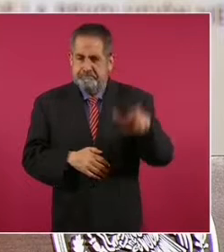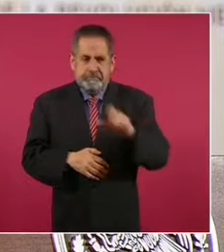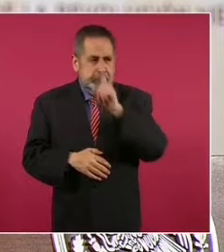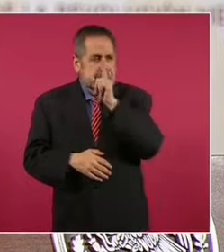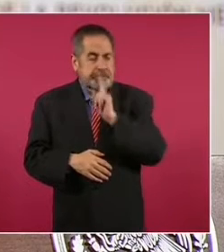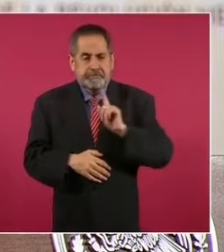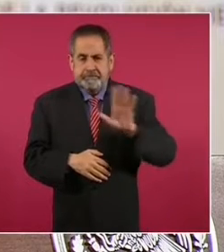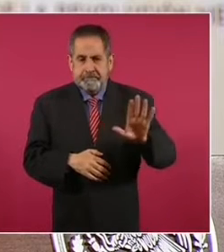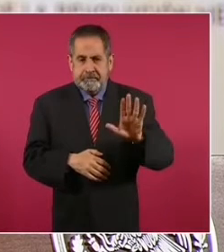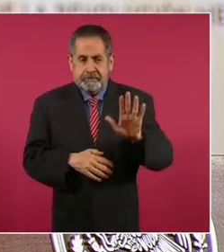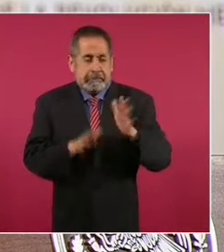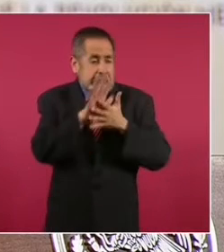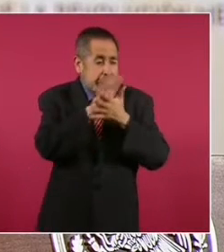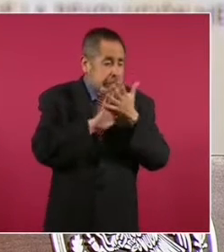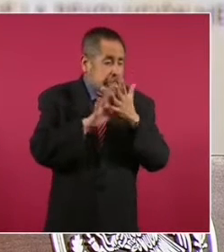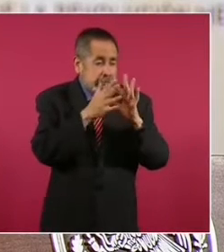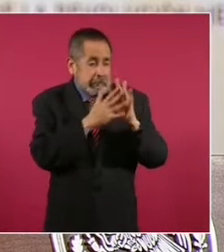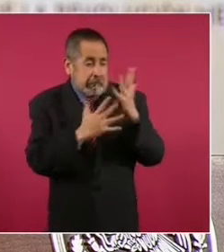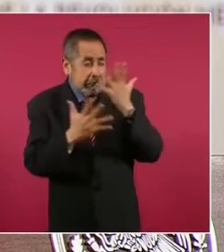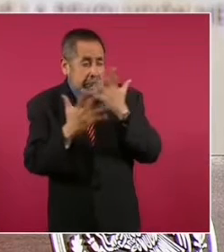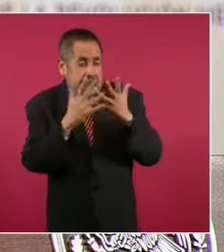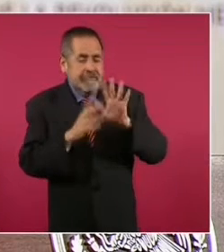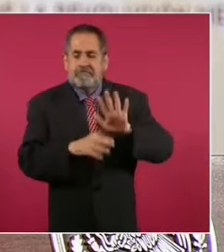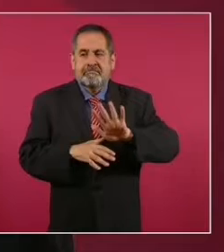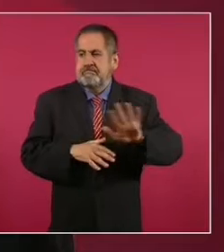bien guisado que esté.